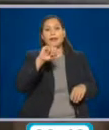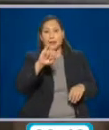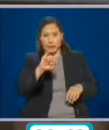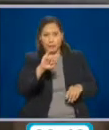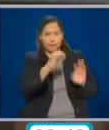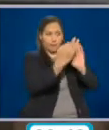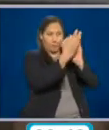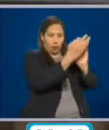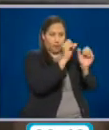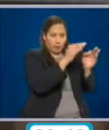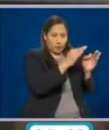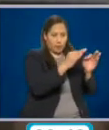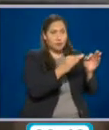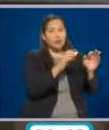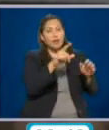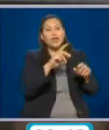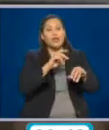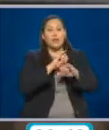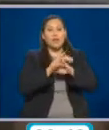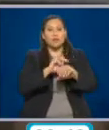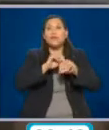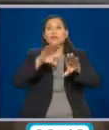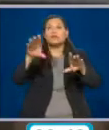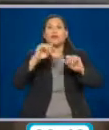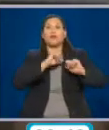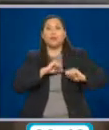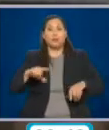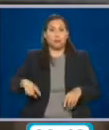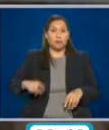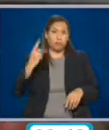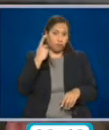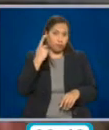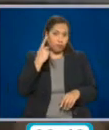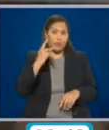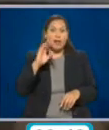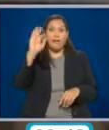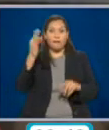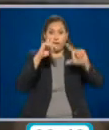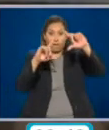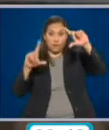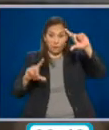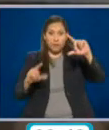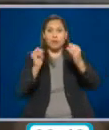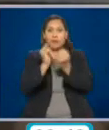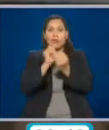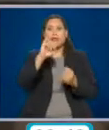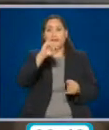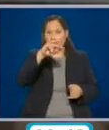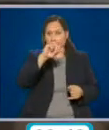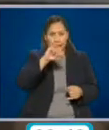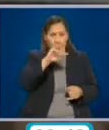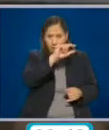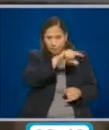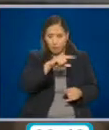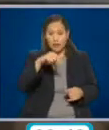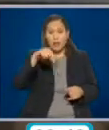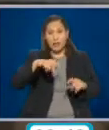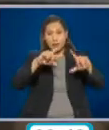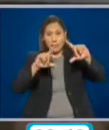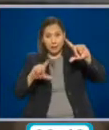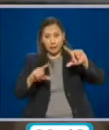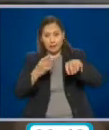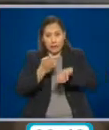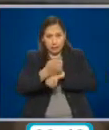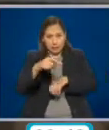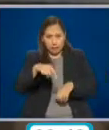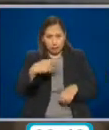caso de que la información la esté difundiendo una autoridad pública, si es federal, también sería el INAI. Si es local, entonces en el órgano garante local,